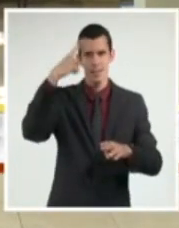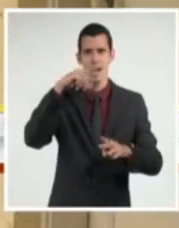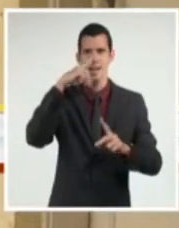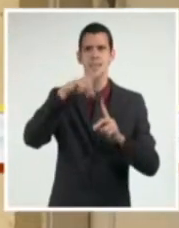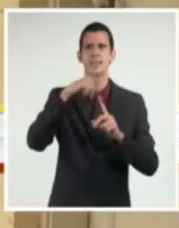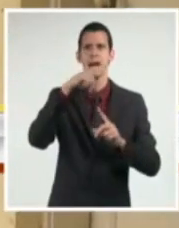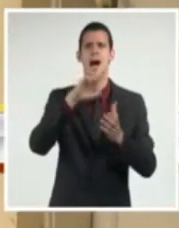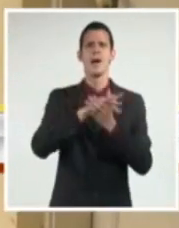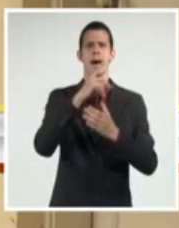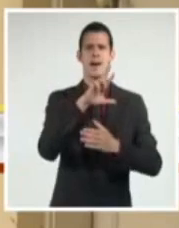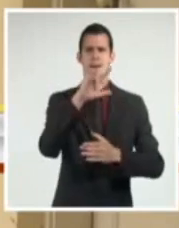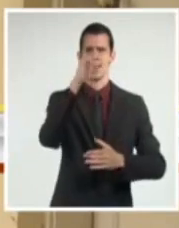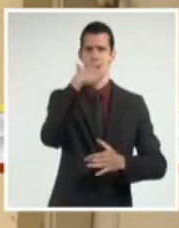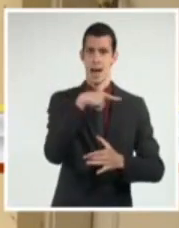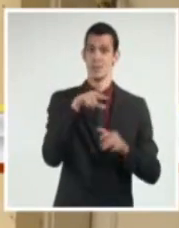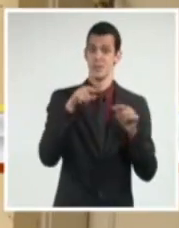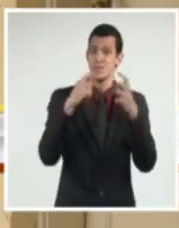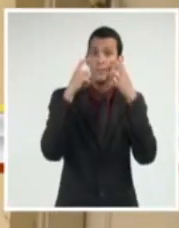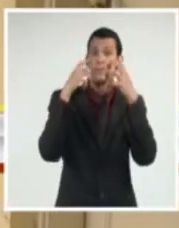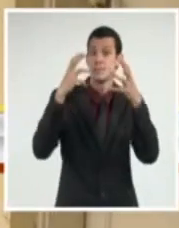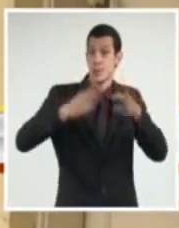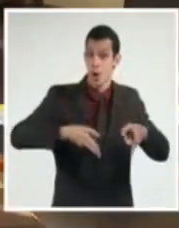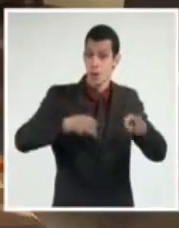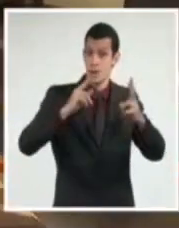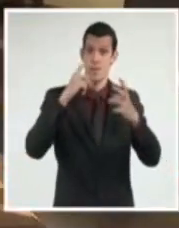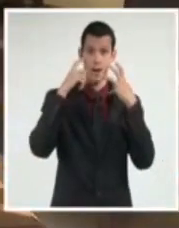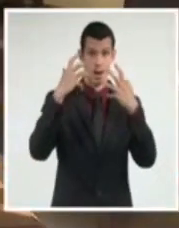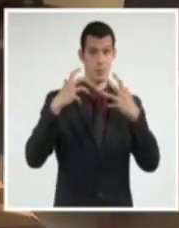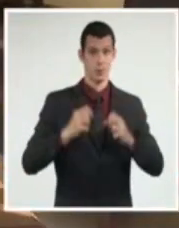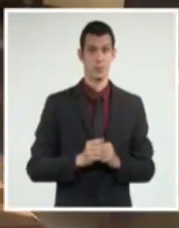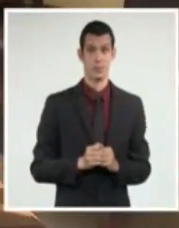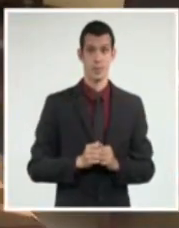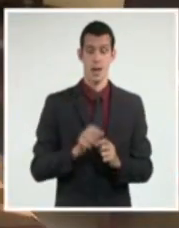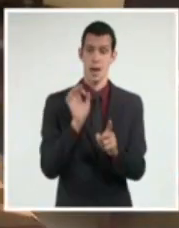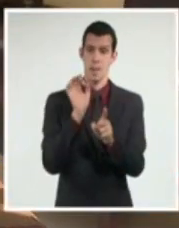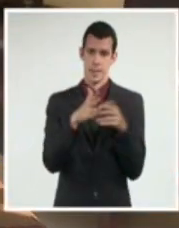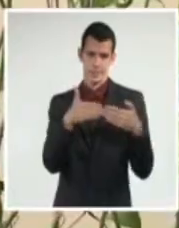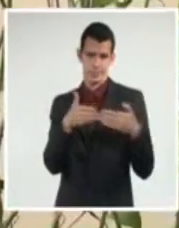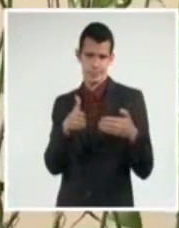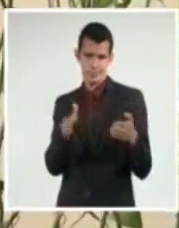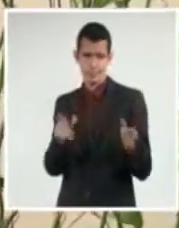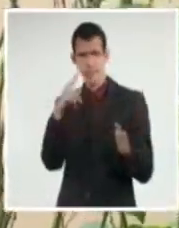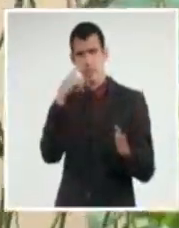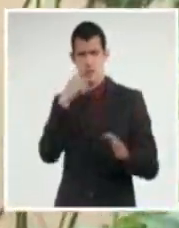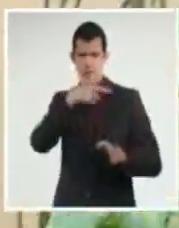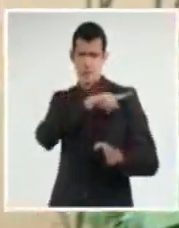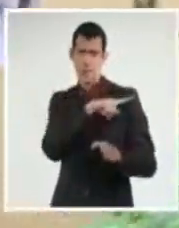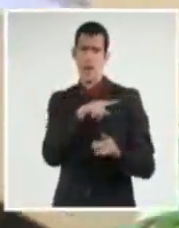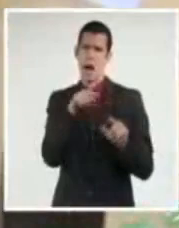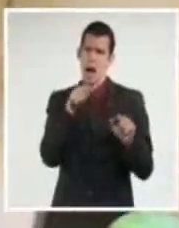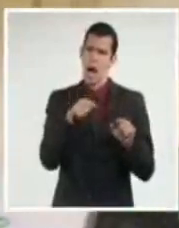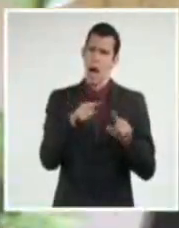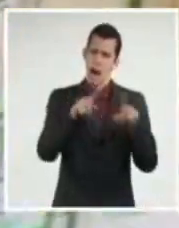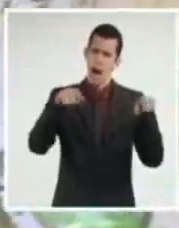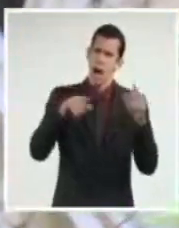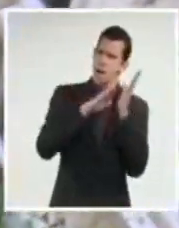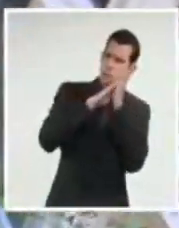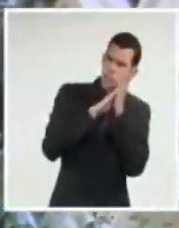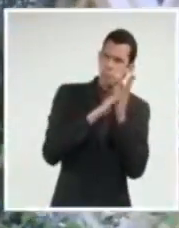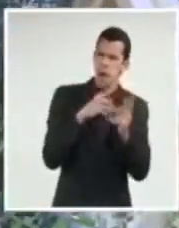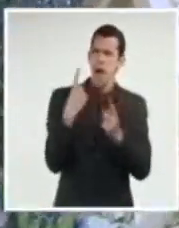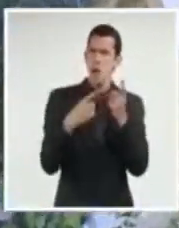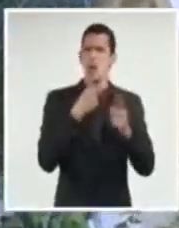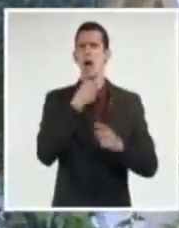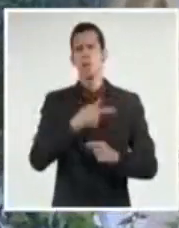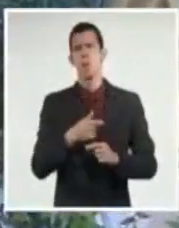turísticas de esta urbe. Desde su reapertura en noviembre pasado, sus 31 habitaciones disponibles han alojado a visitantes, principalmente de naciones